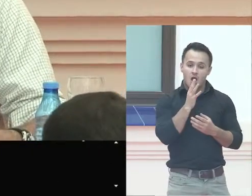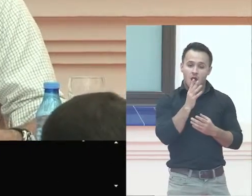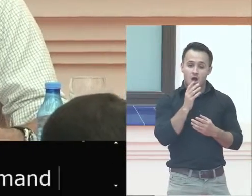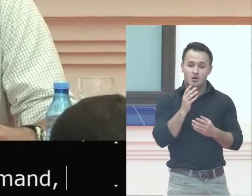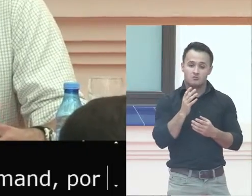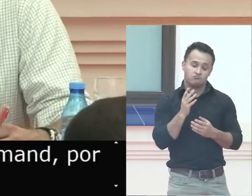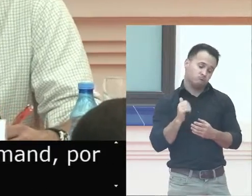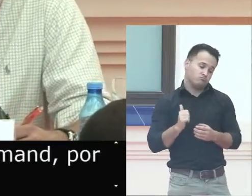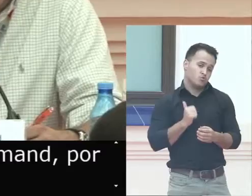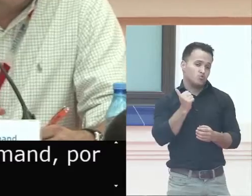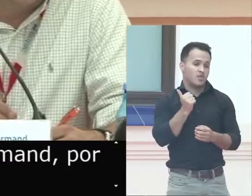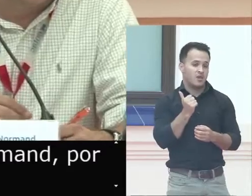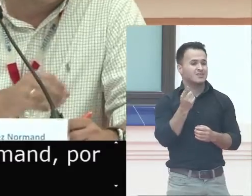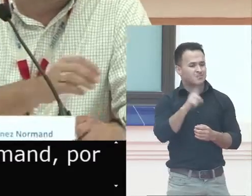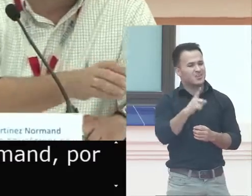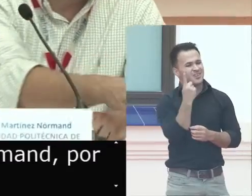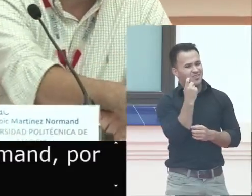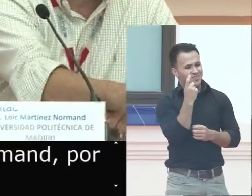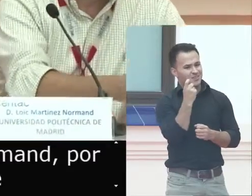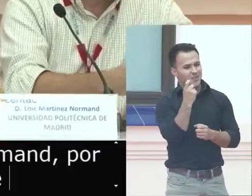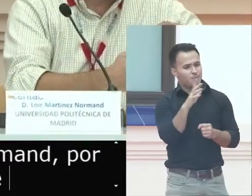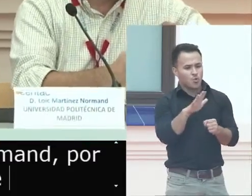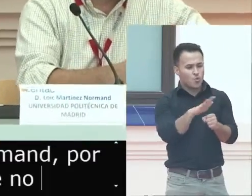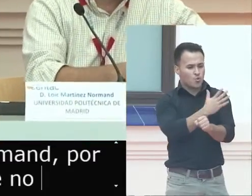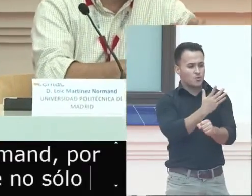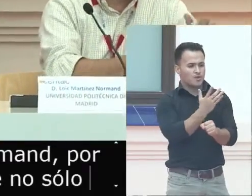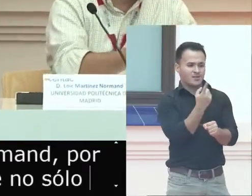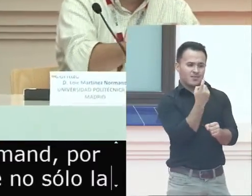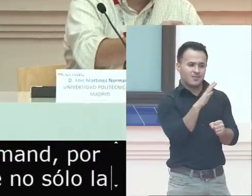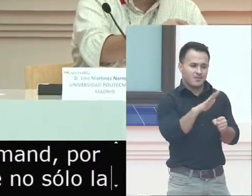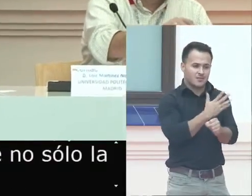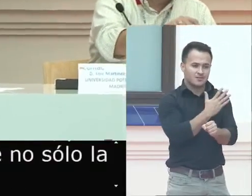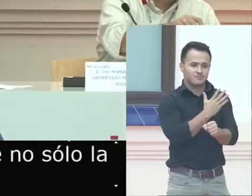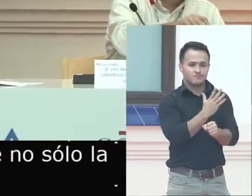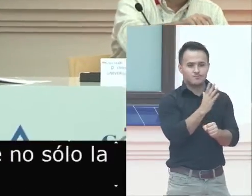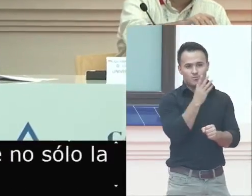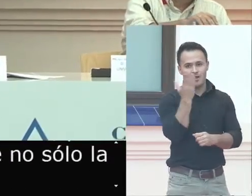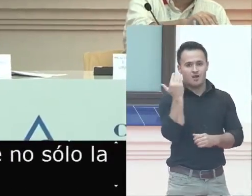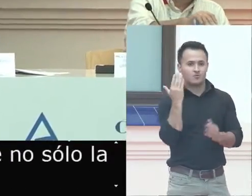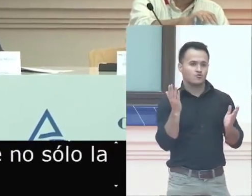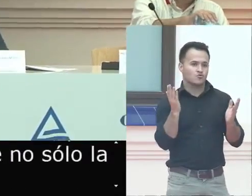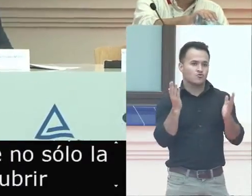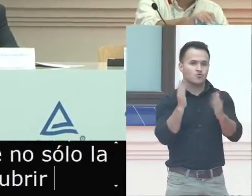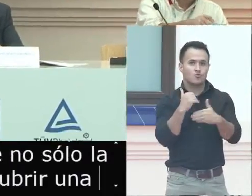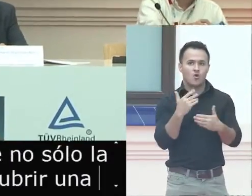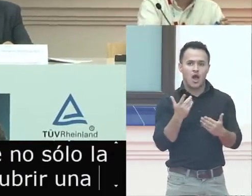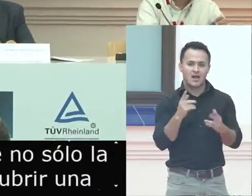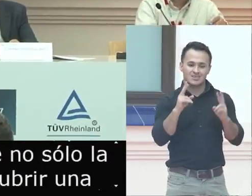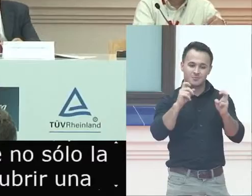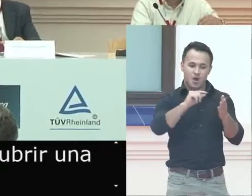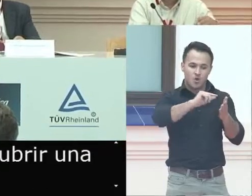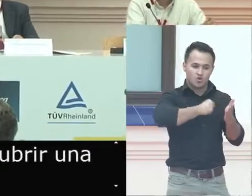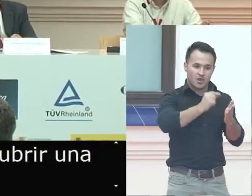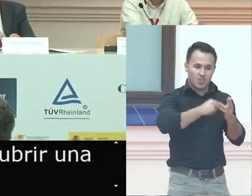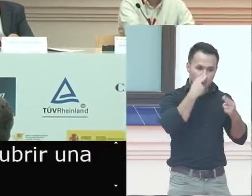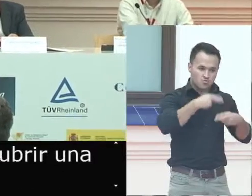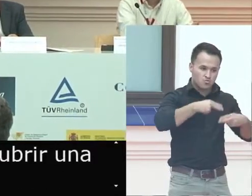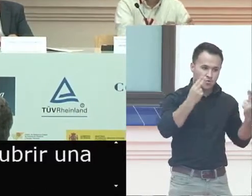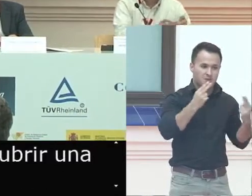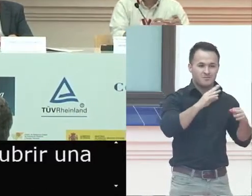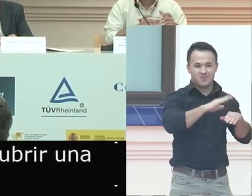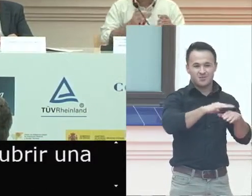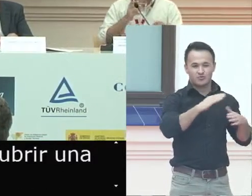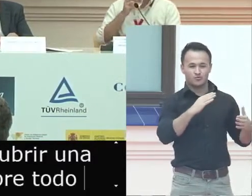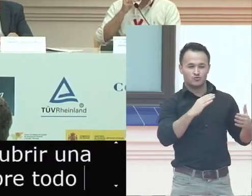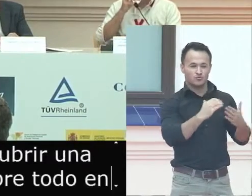una necesidad de cubrir una ausencia o una carencia que había, sobre todo en el ámbito de la contratación pública, para